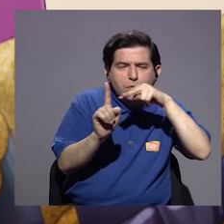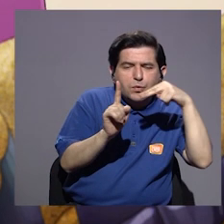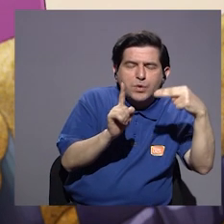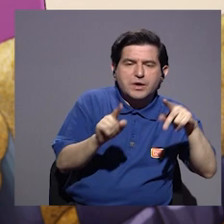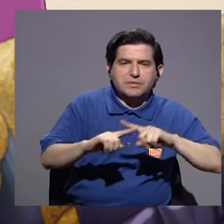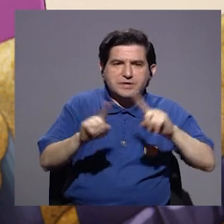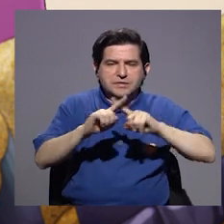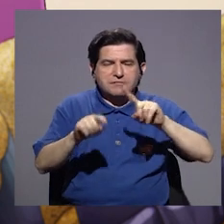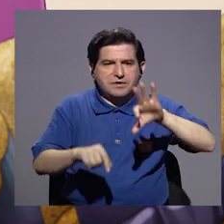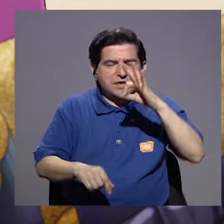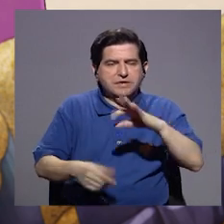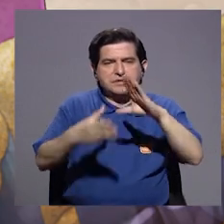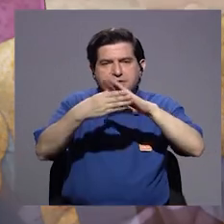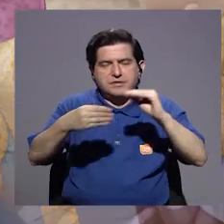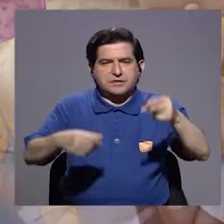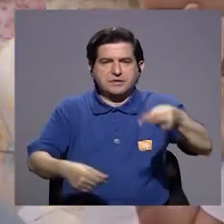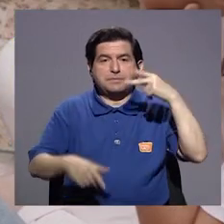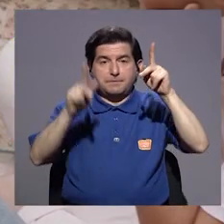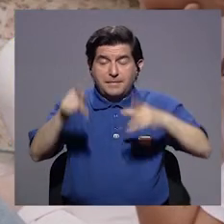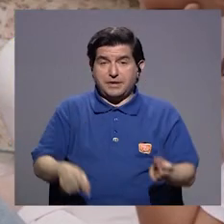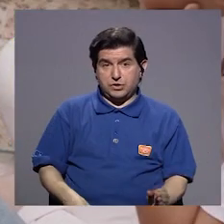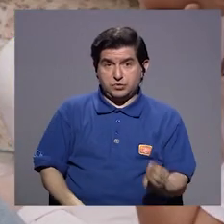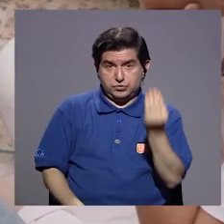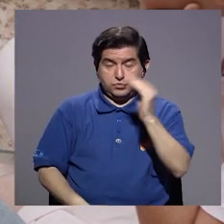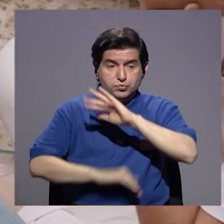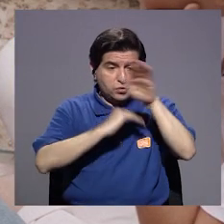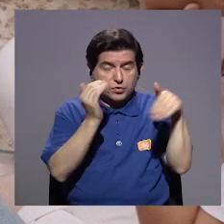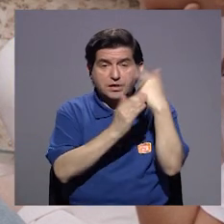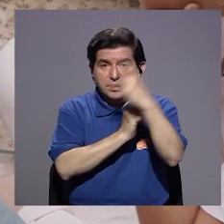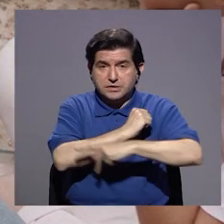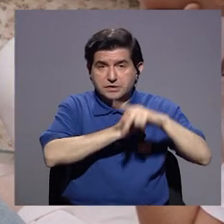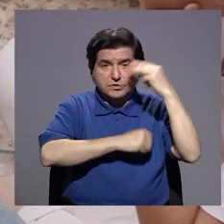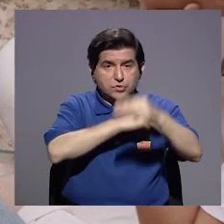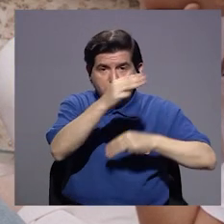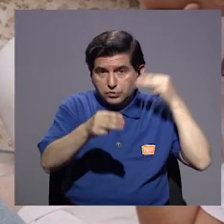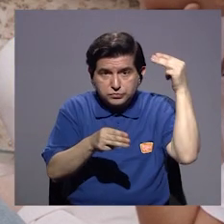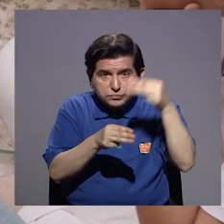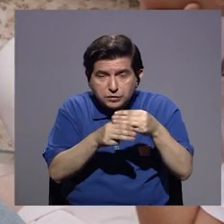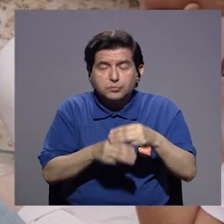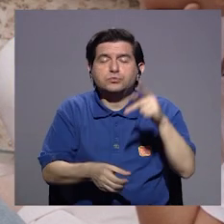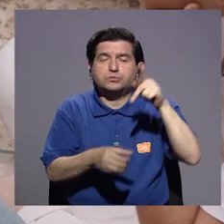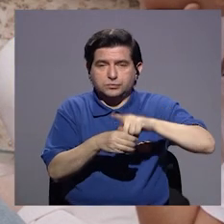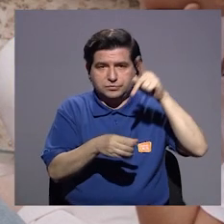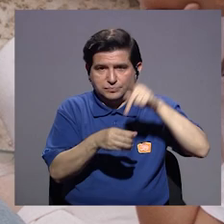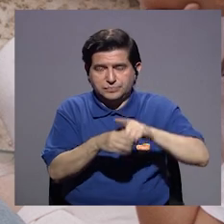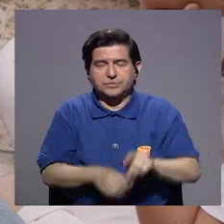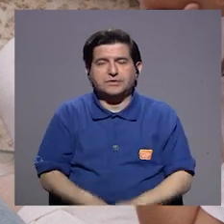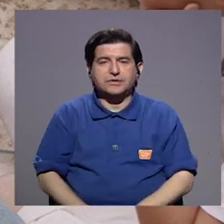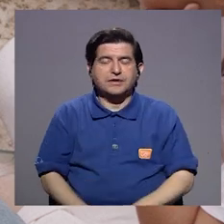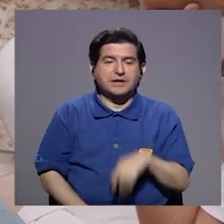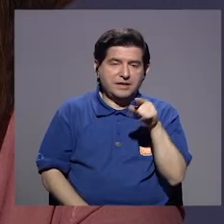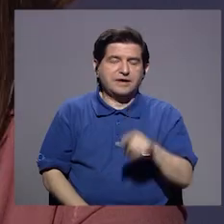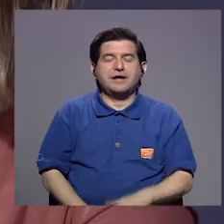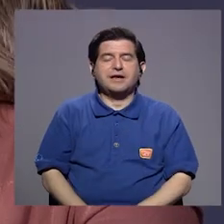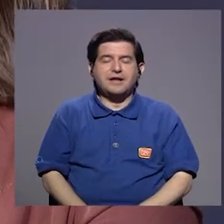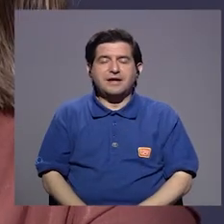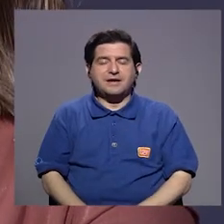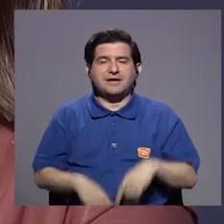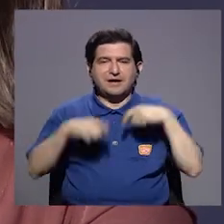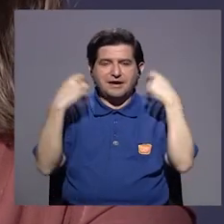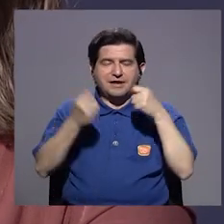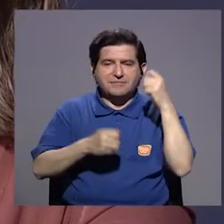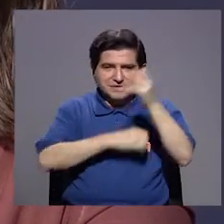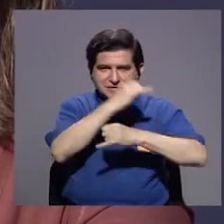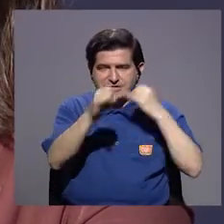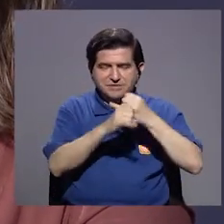miradas, nuevas formas de contar historias, gente joven de todos los países del mundo que estarán participando en el CERFIC, como le